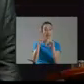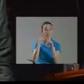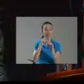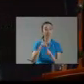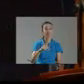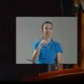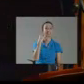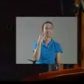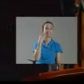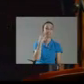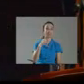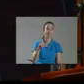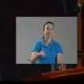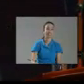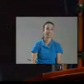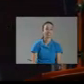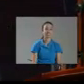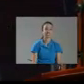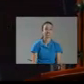¿Alguien quedó sin trabajo?